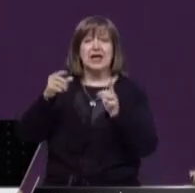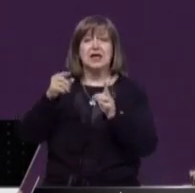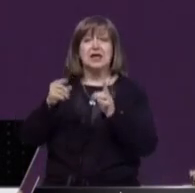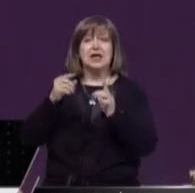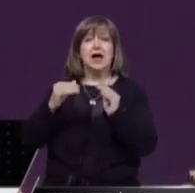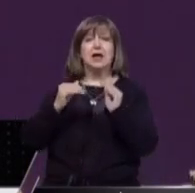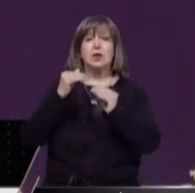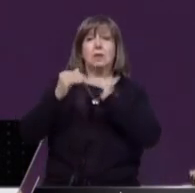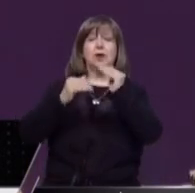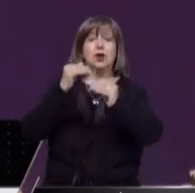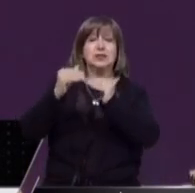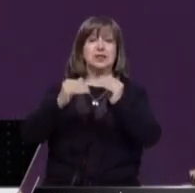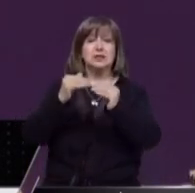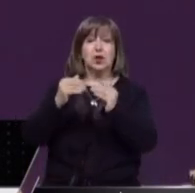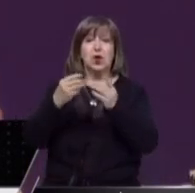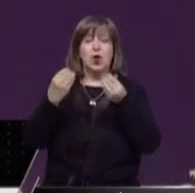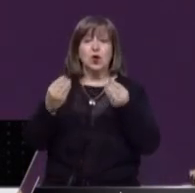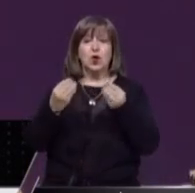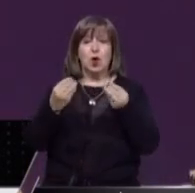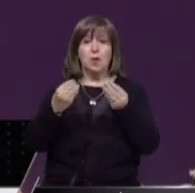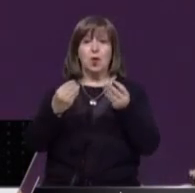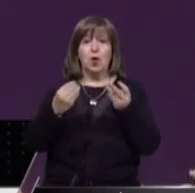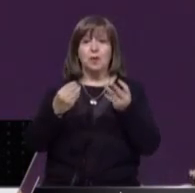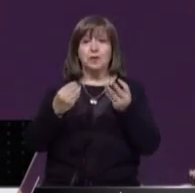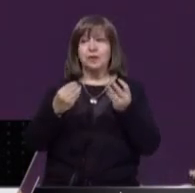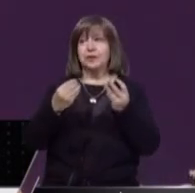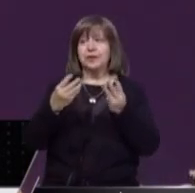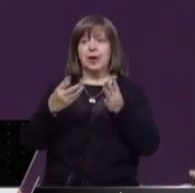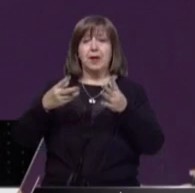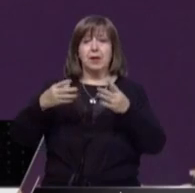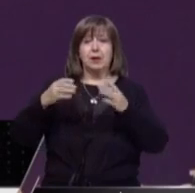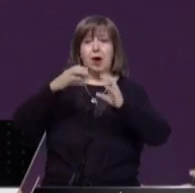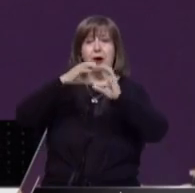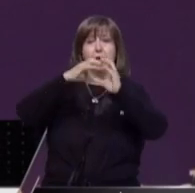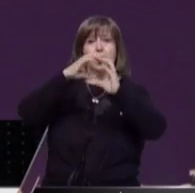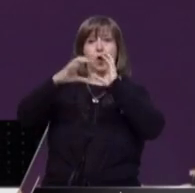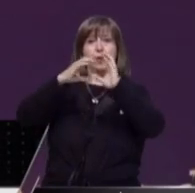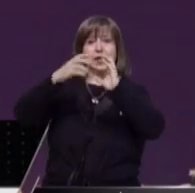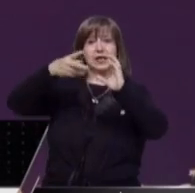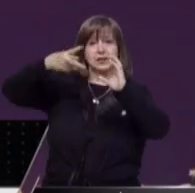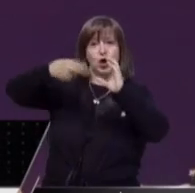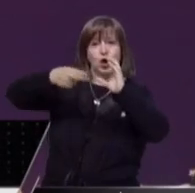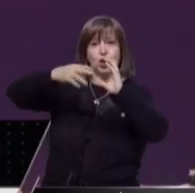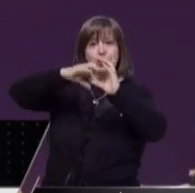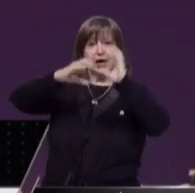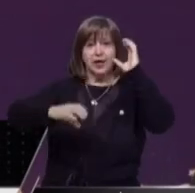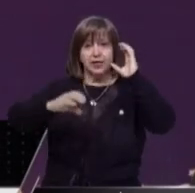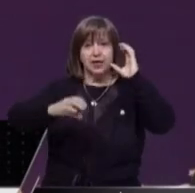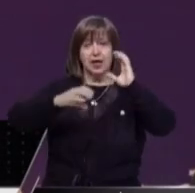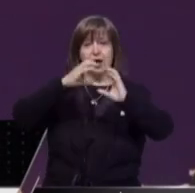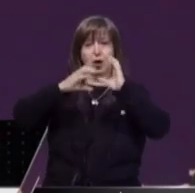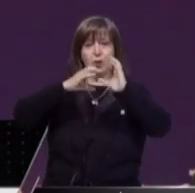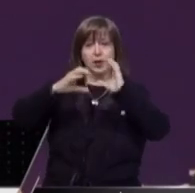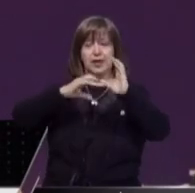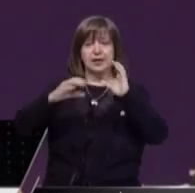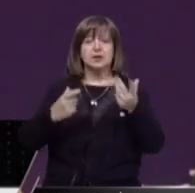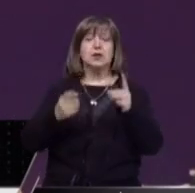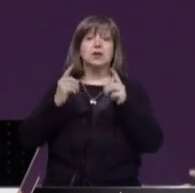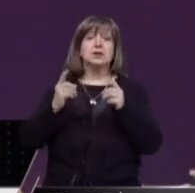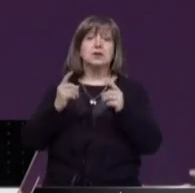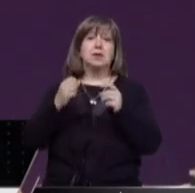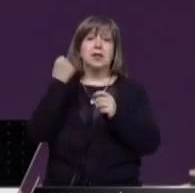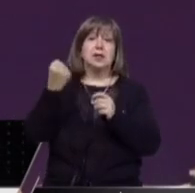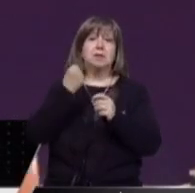justamente pierdan comunicación con las bandas a las cuales lideran, pero también necesitamos sellar nuestras fronteras,